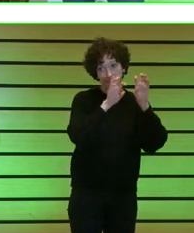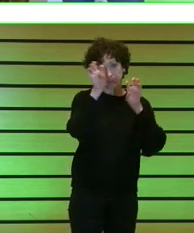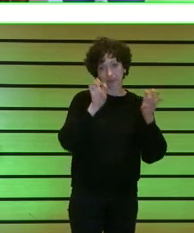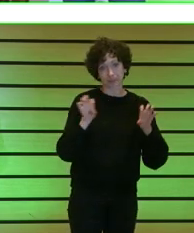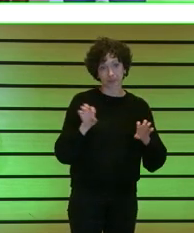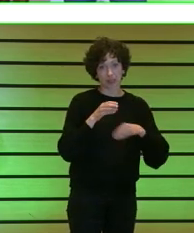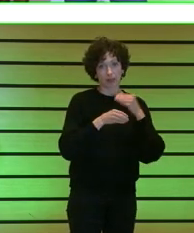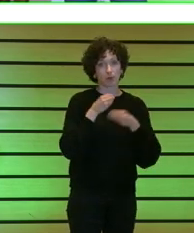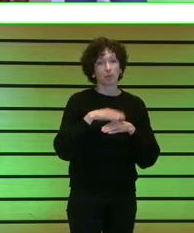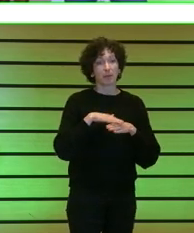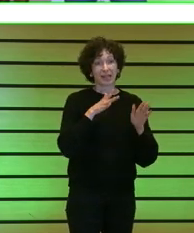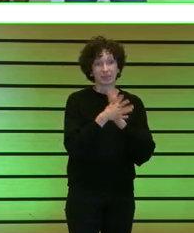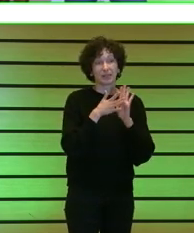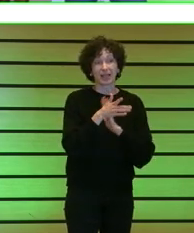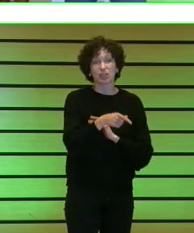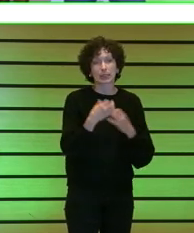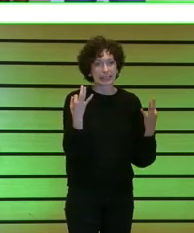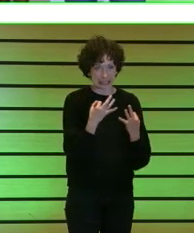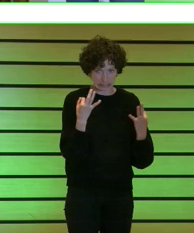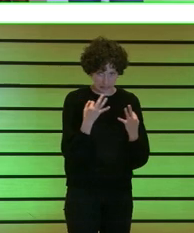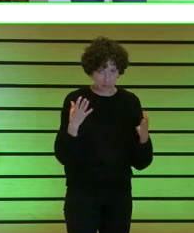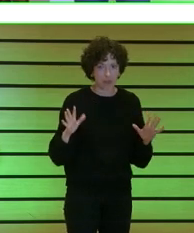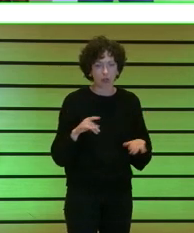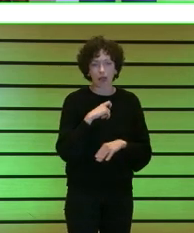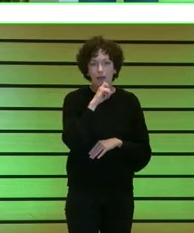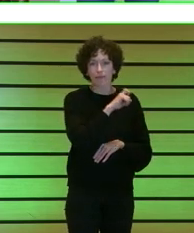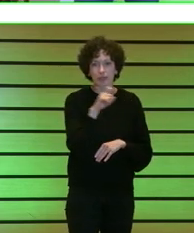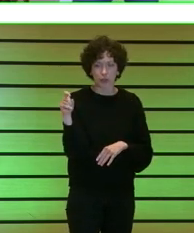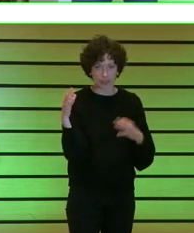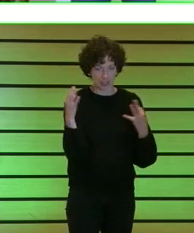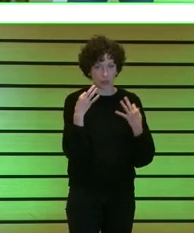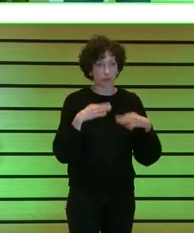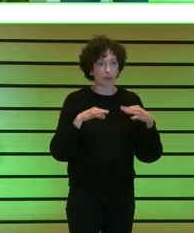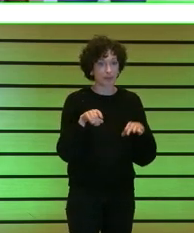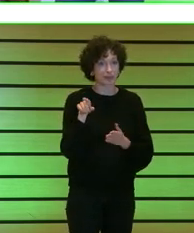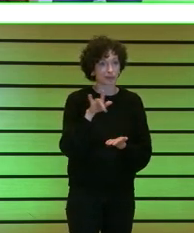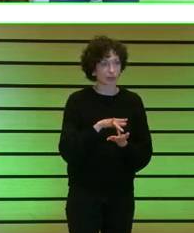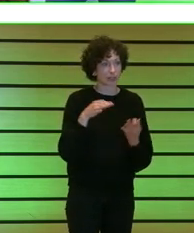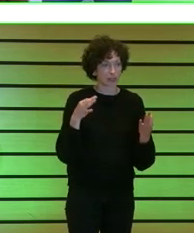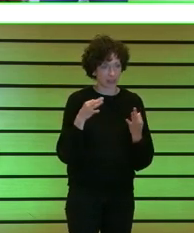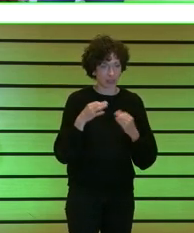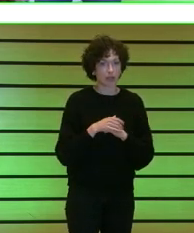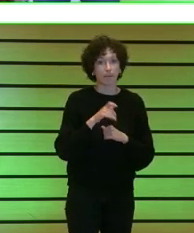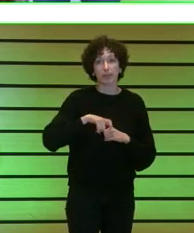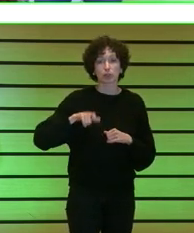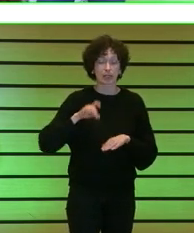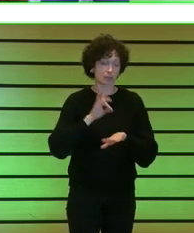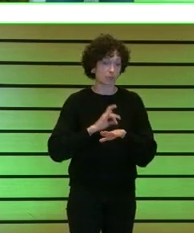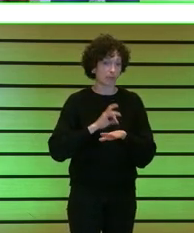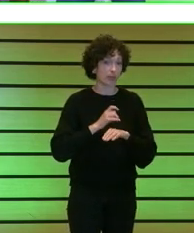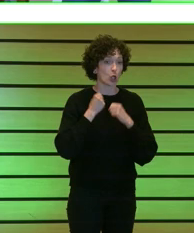a la gente en qué consiste Esto del síndrome Pos cuidados intensivos pero ya os digo que lo que ocurre con esto es que los intensivistas hasta ahora